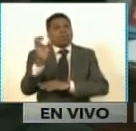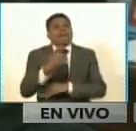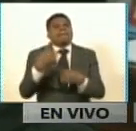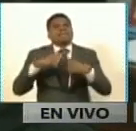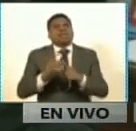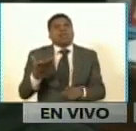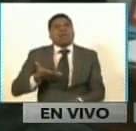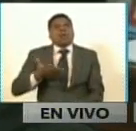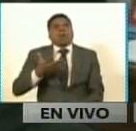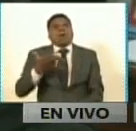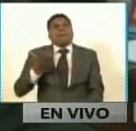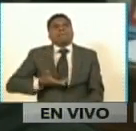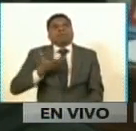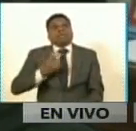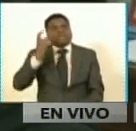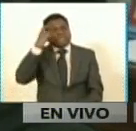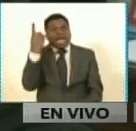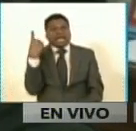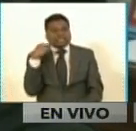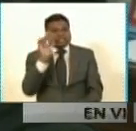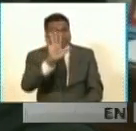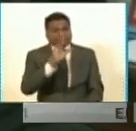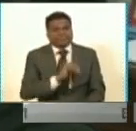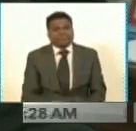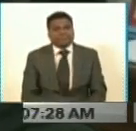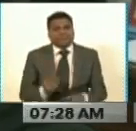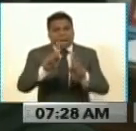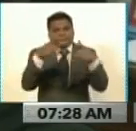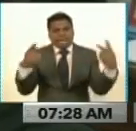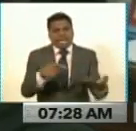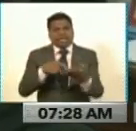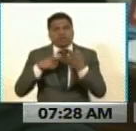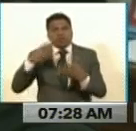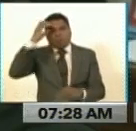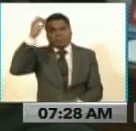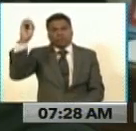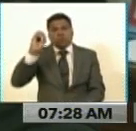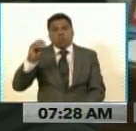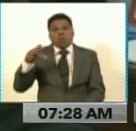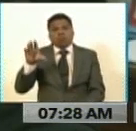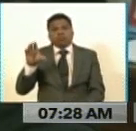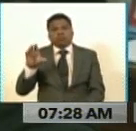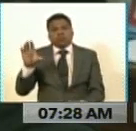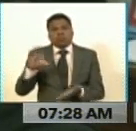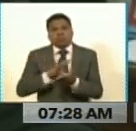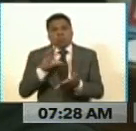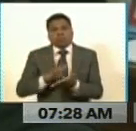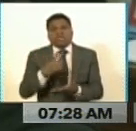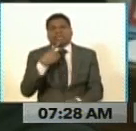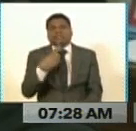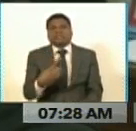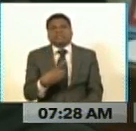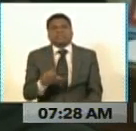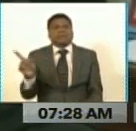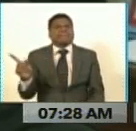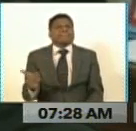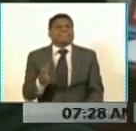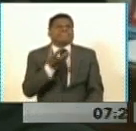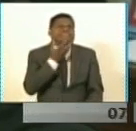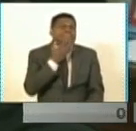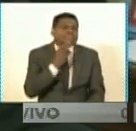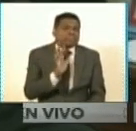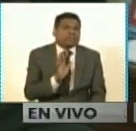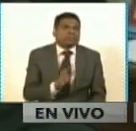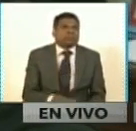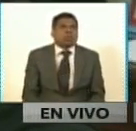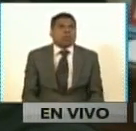importante el día de ayer el periódico de la opinión de Cúcuta Establece que por lo menos